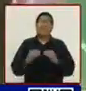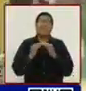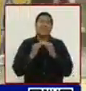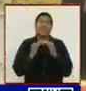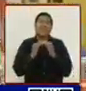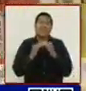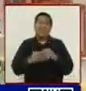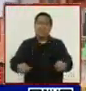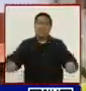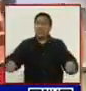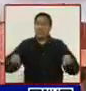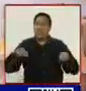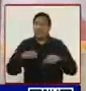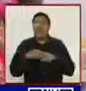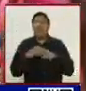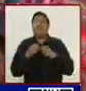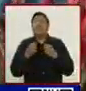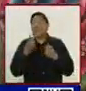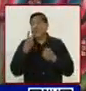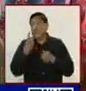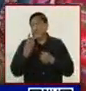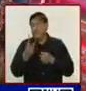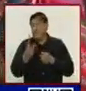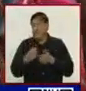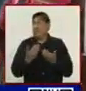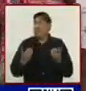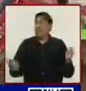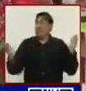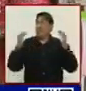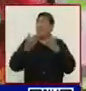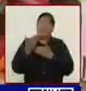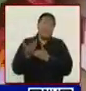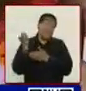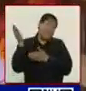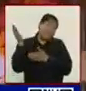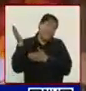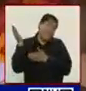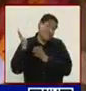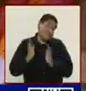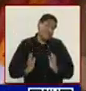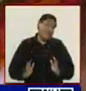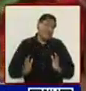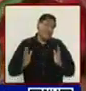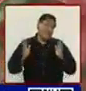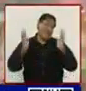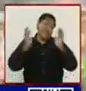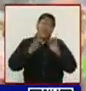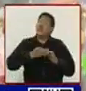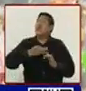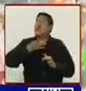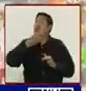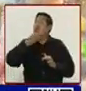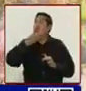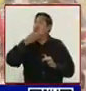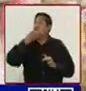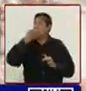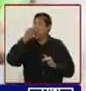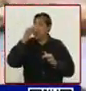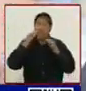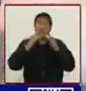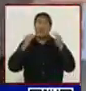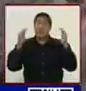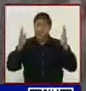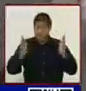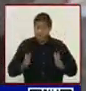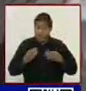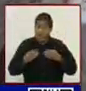Casitas, terrenitos, pero miren nada más, como estamos en La Paz, también hay cholets. ¿Qué Este año han salido las casitas